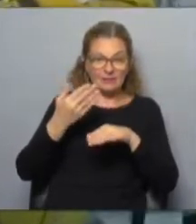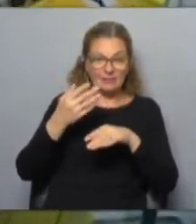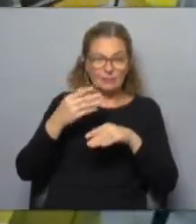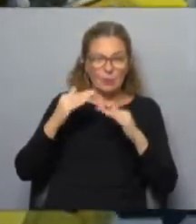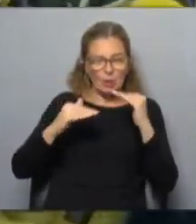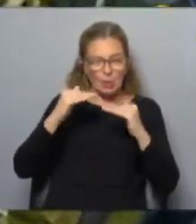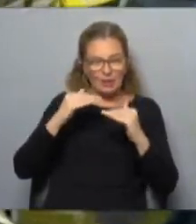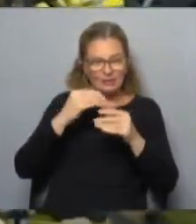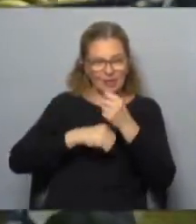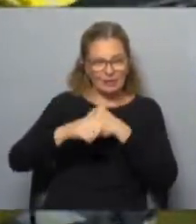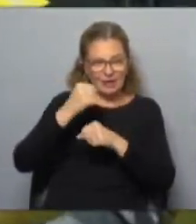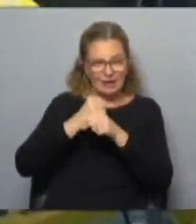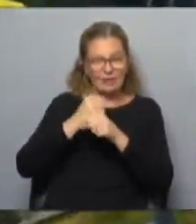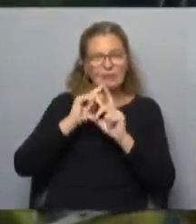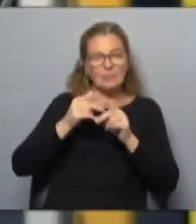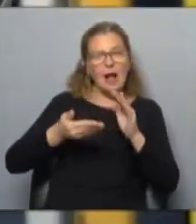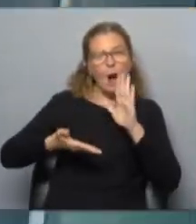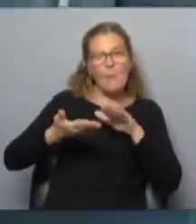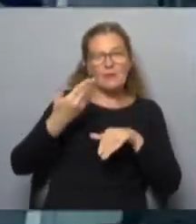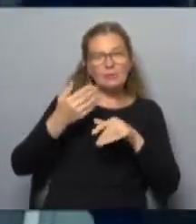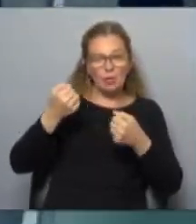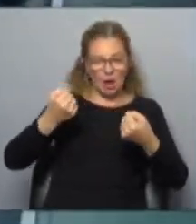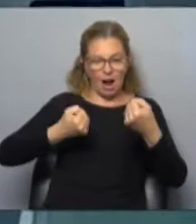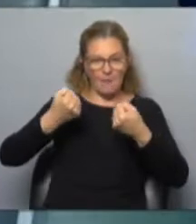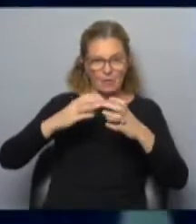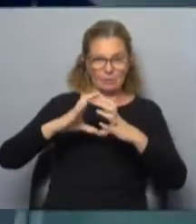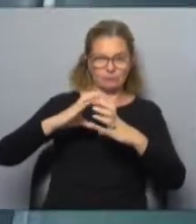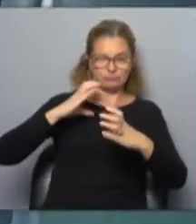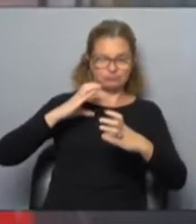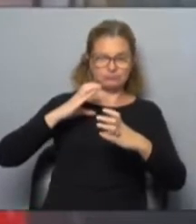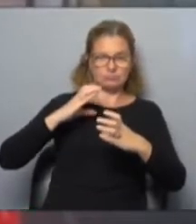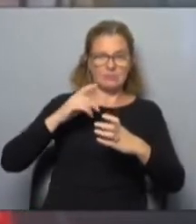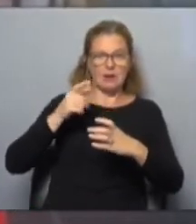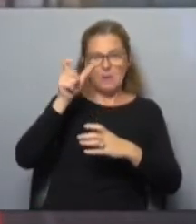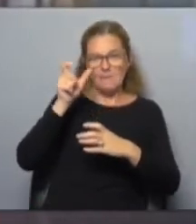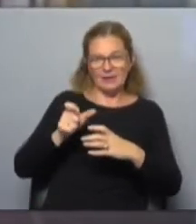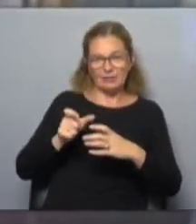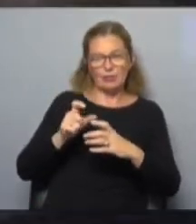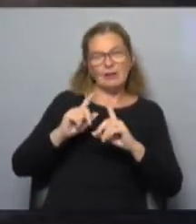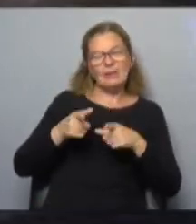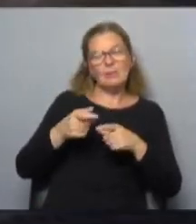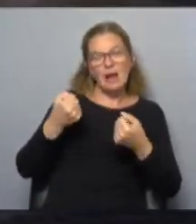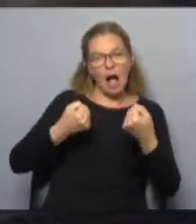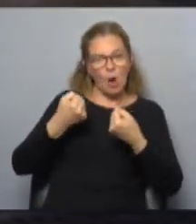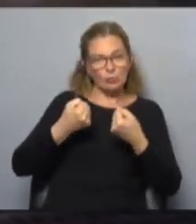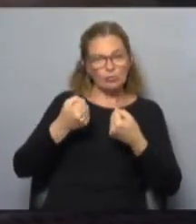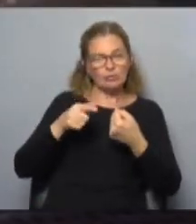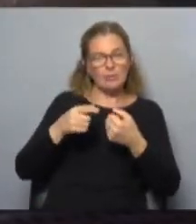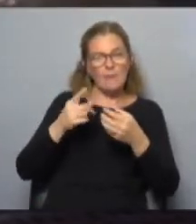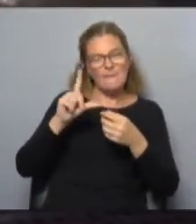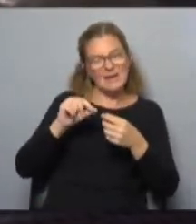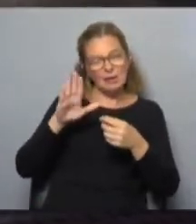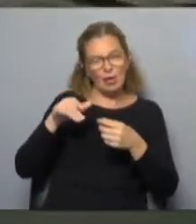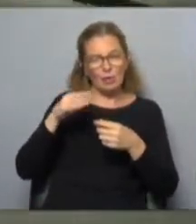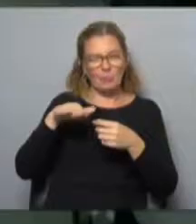la comparación interanual también hubo aumentos en la venta de camiones y de automóviles convencionales para personas pasajeras aunque estos incrementos fueron menos